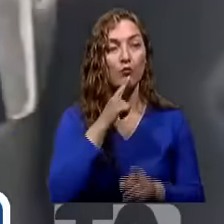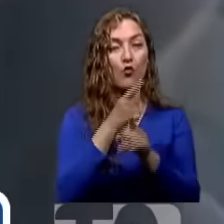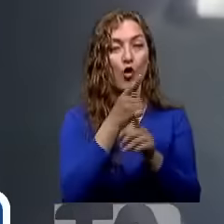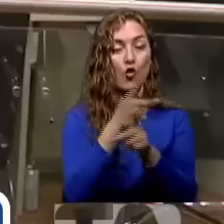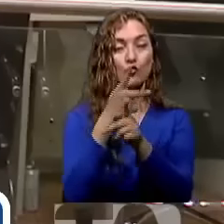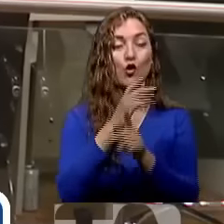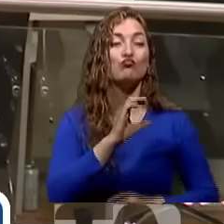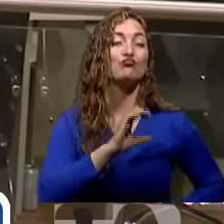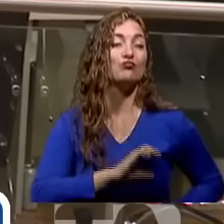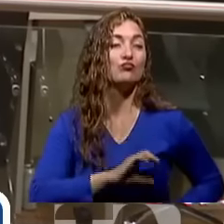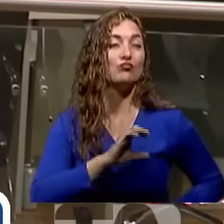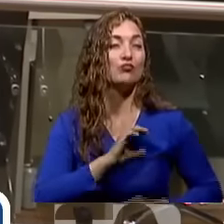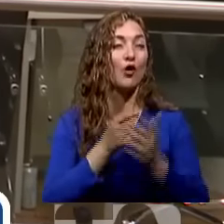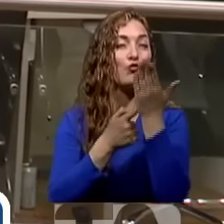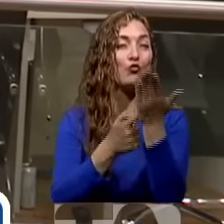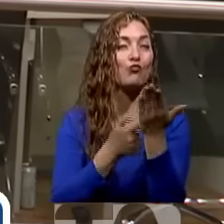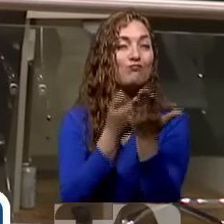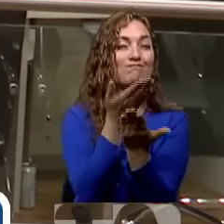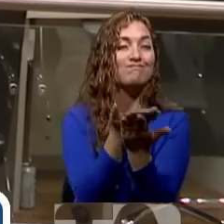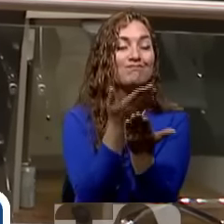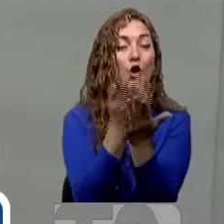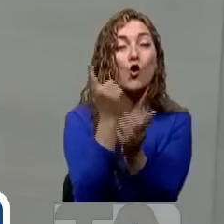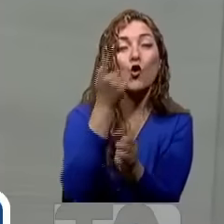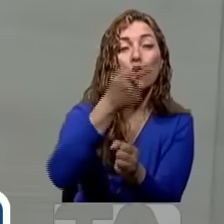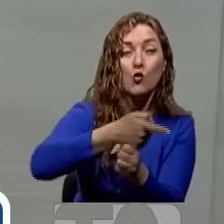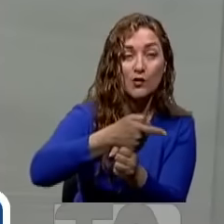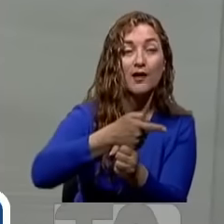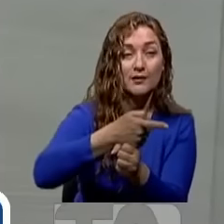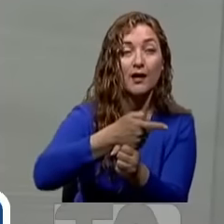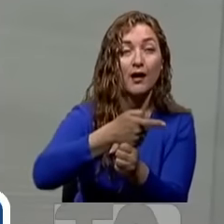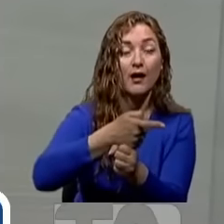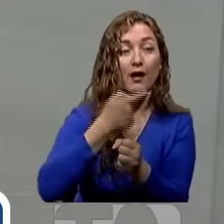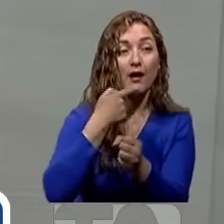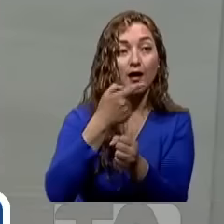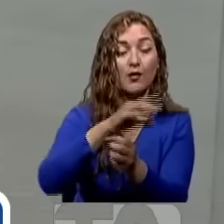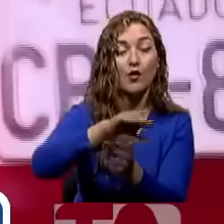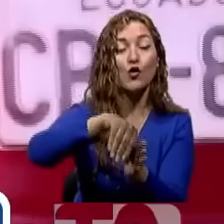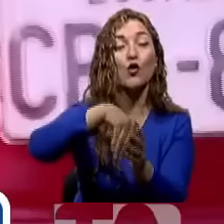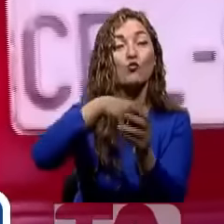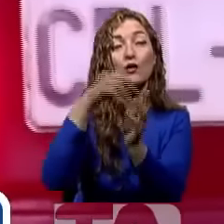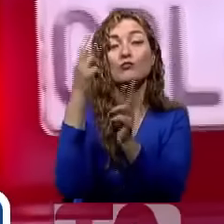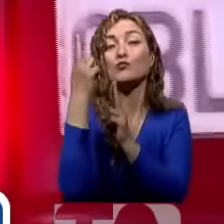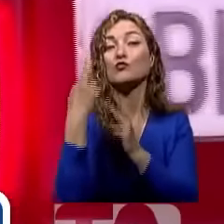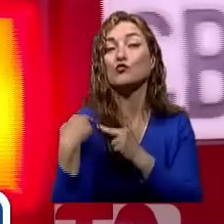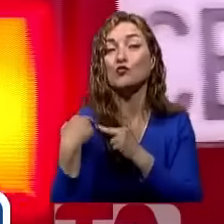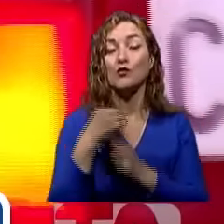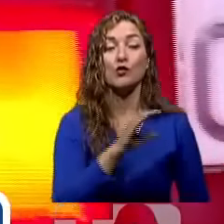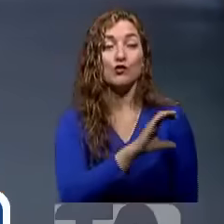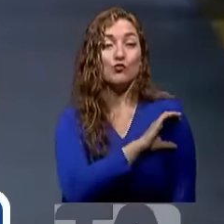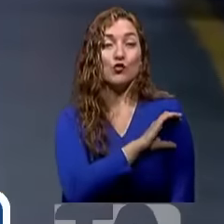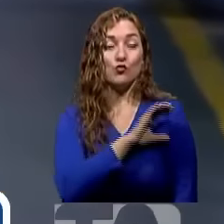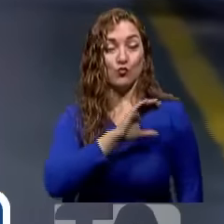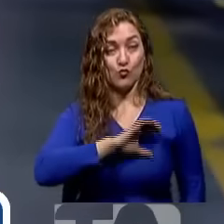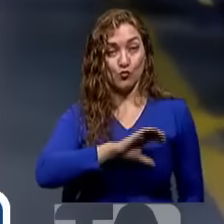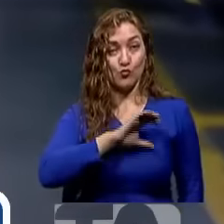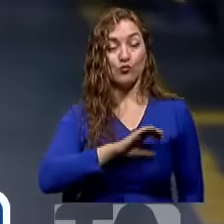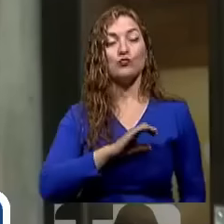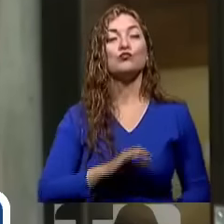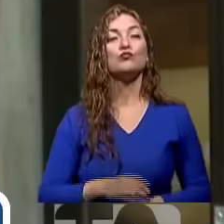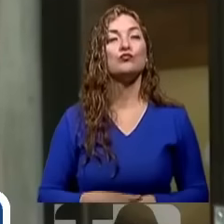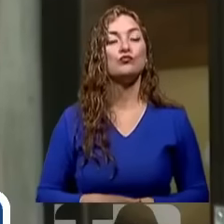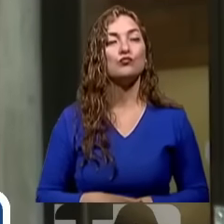Consejo Metropolitano se analizó una propuesta de ordenanza en la que se incluye el establecer la responsabilidad civil del municipio en estos